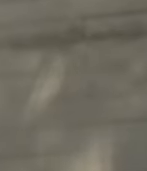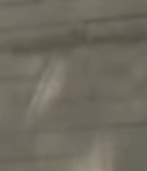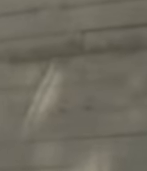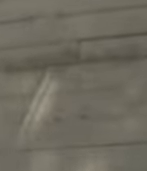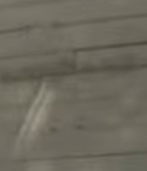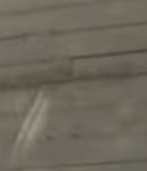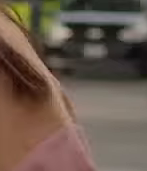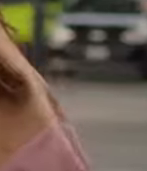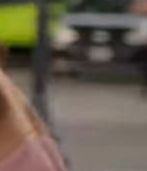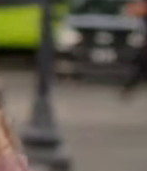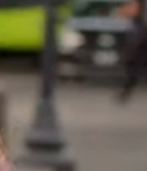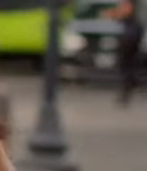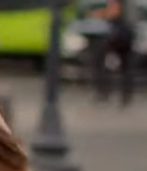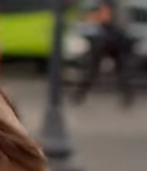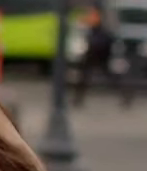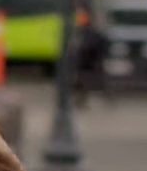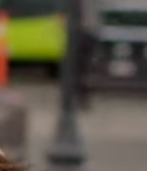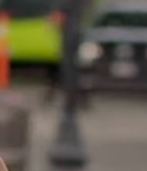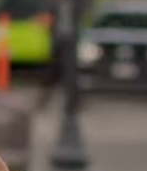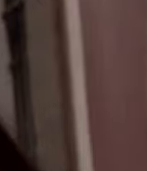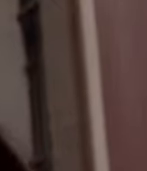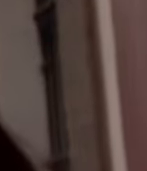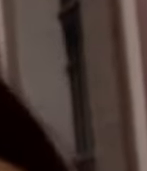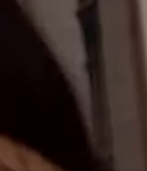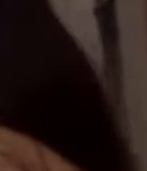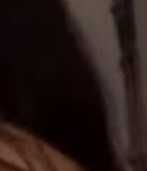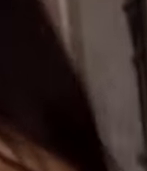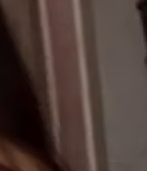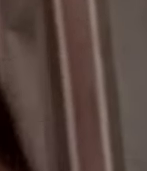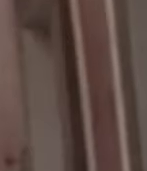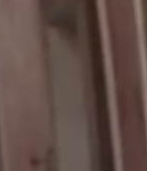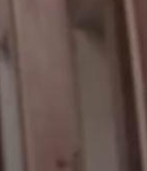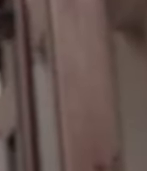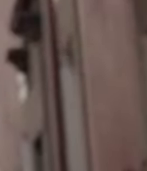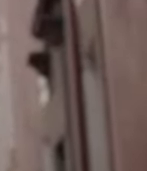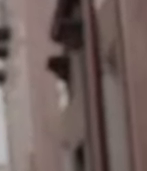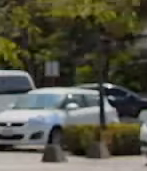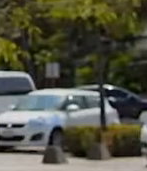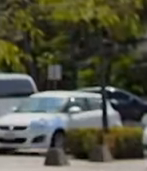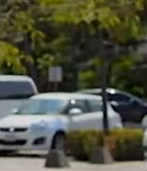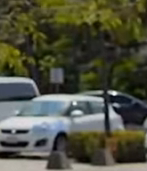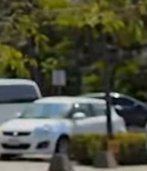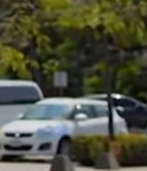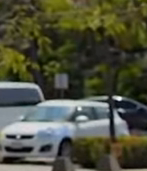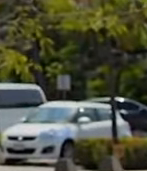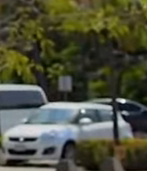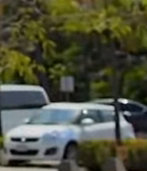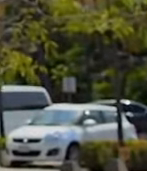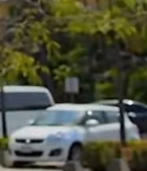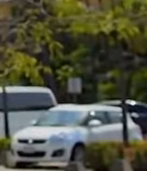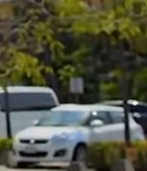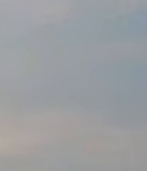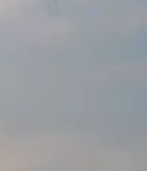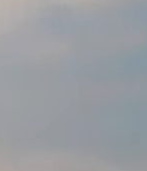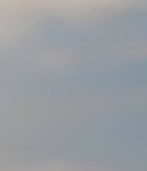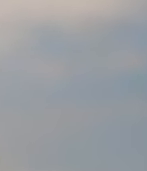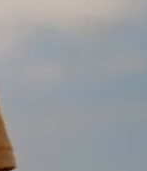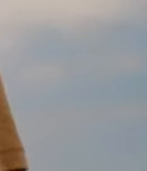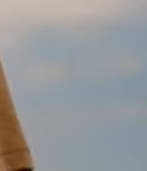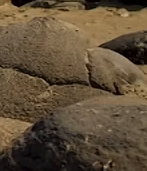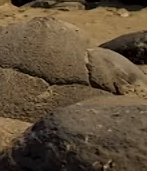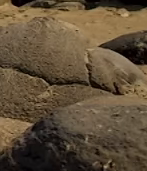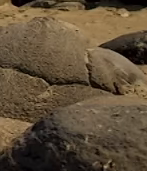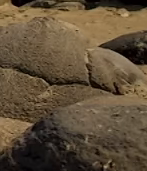y de privilegios. Dicho de otra forma, construcción de la paz o guerra, derechos o privilegios, un México